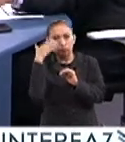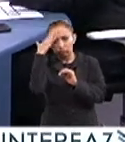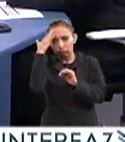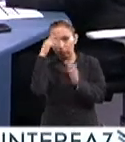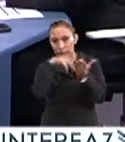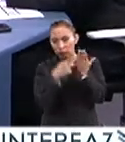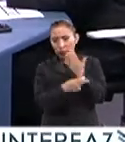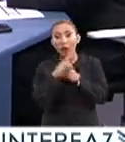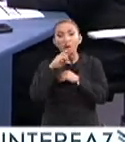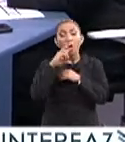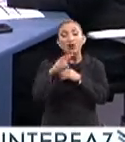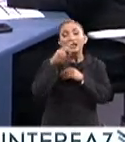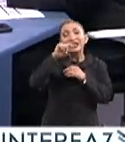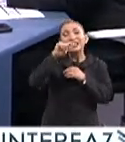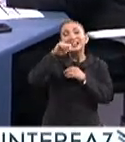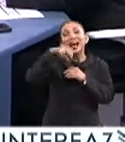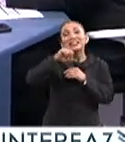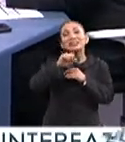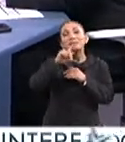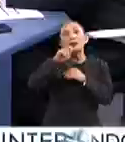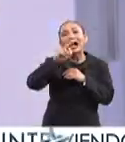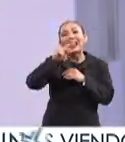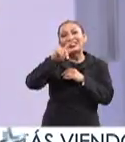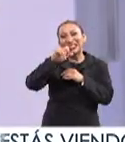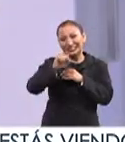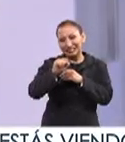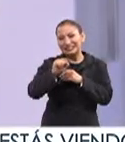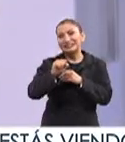liderando, Voces Transparentes. Sí, la